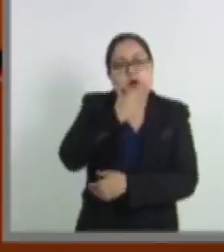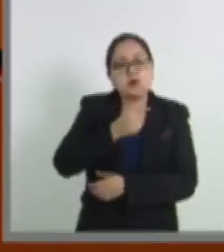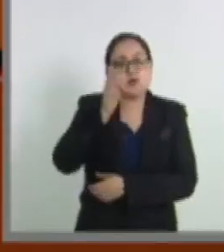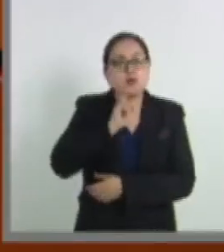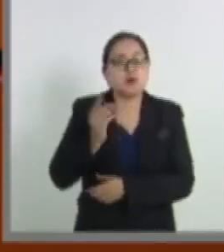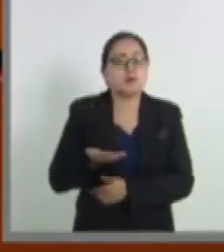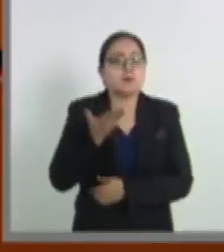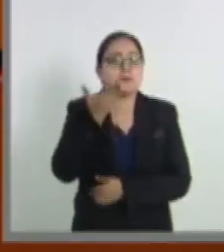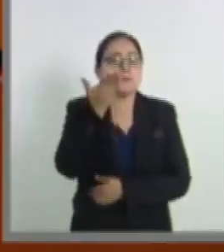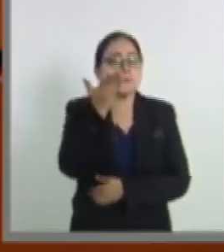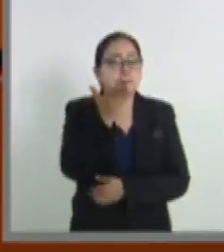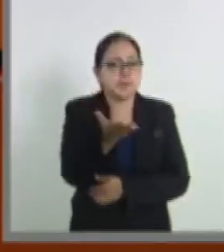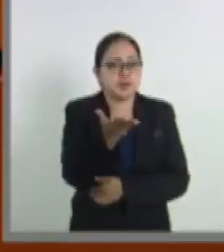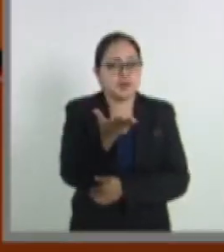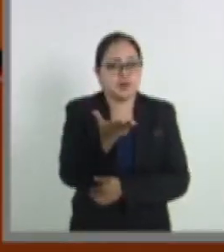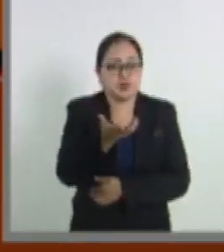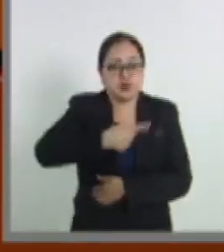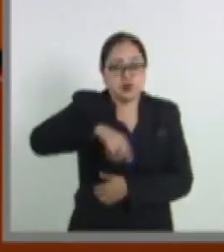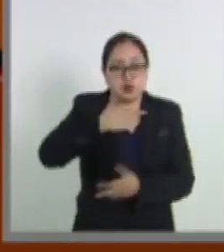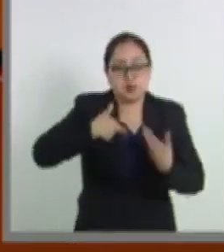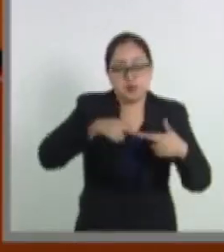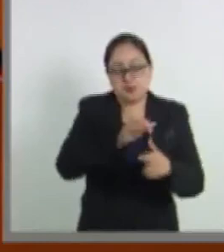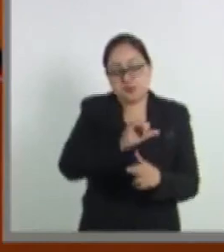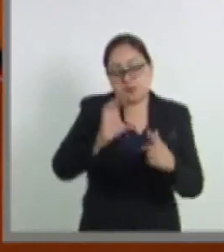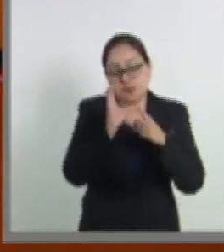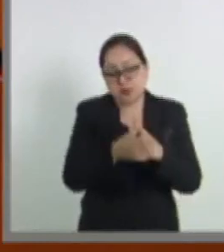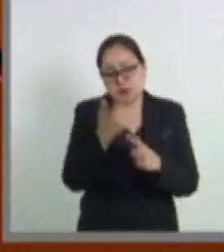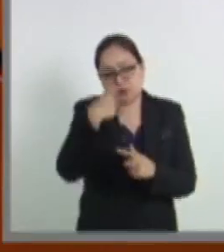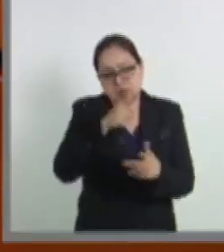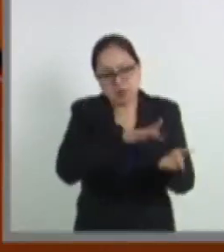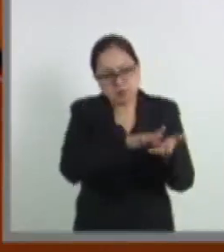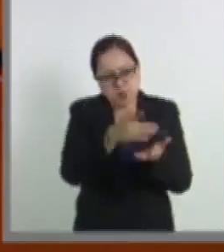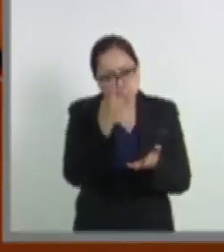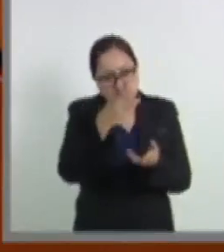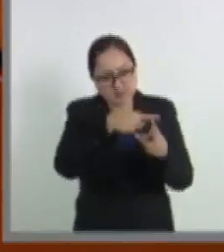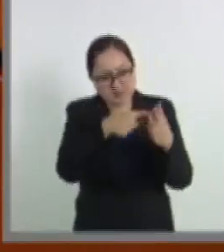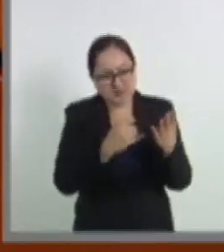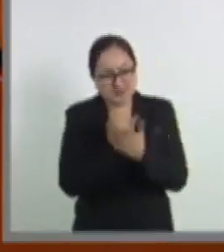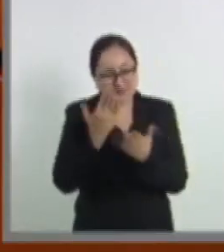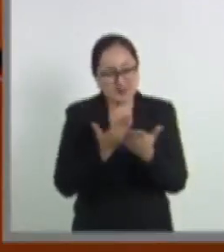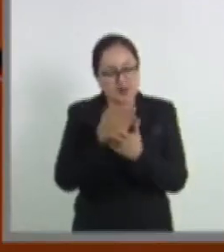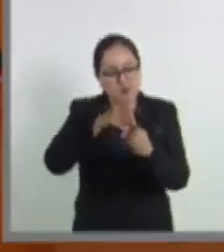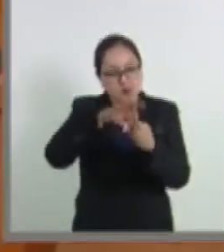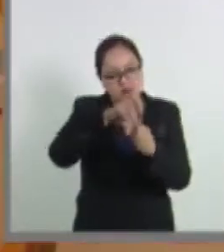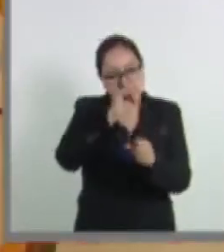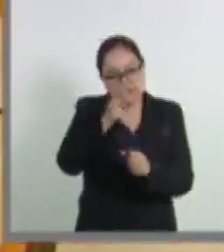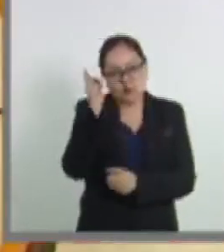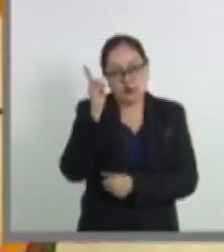les pedimos a nombre de las comisiones unidas su respaldo para estos tres dictámenes. Muchas gracias.